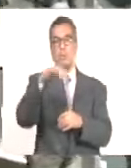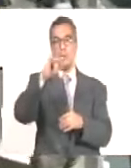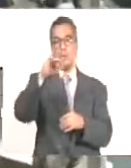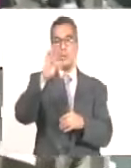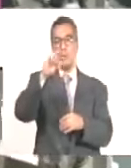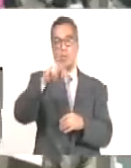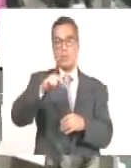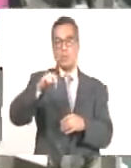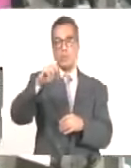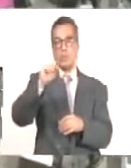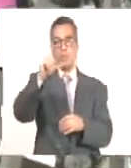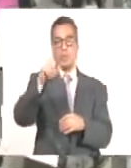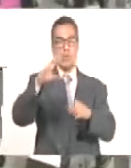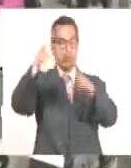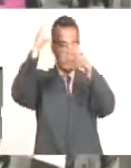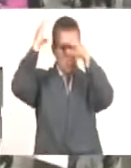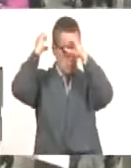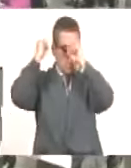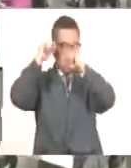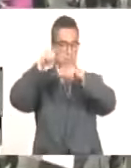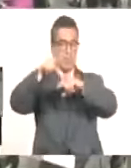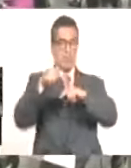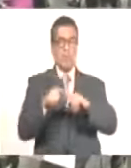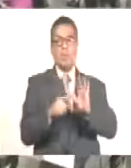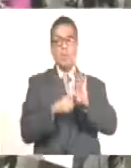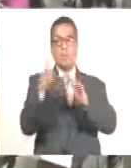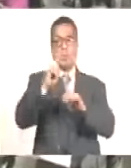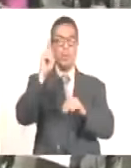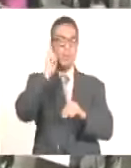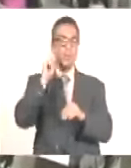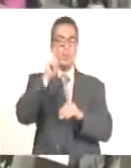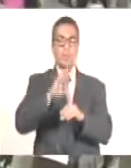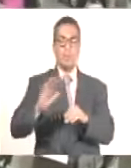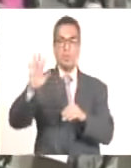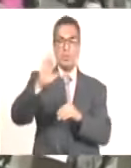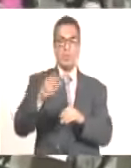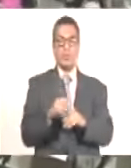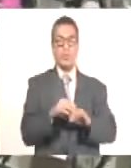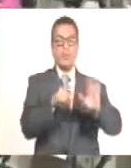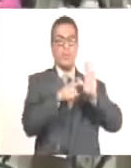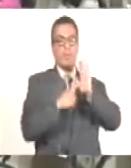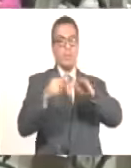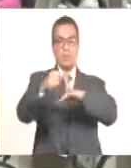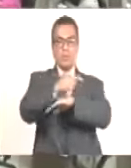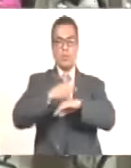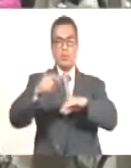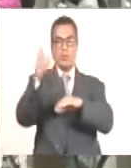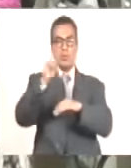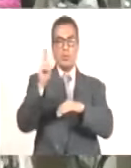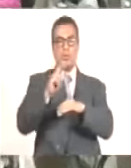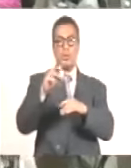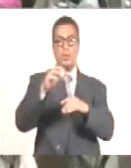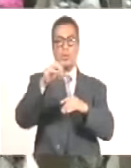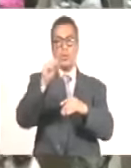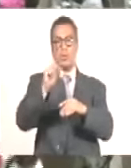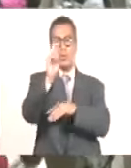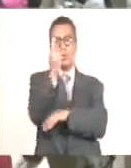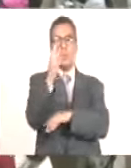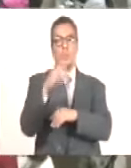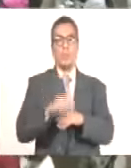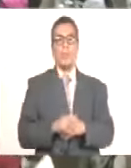Ando, embajador extraordinario y potenciario de la República Bolivariana de Venezuela, ante el gobierno de la República Oriental del